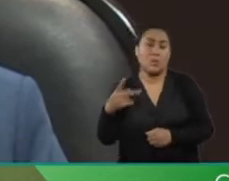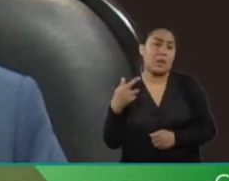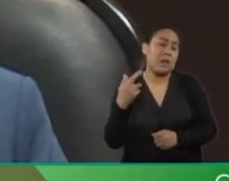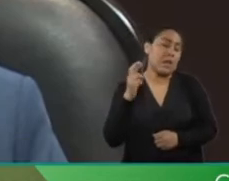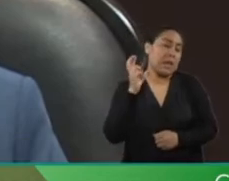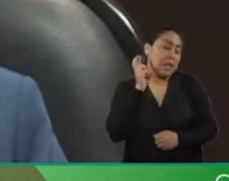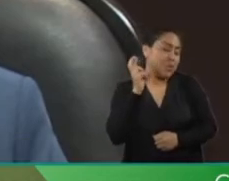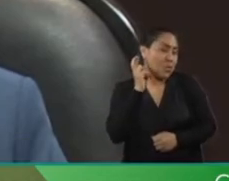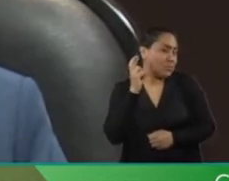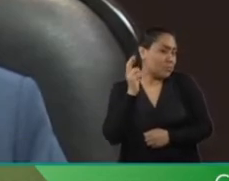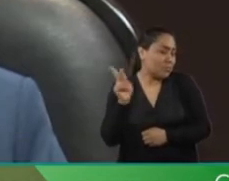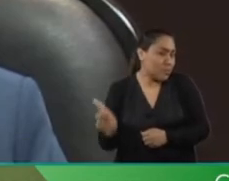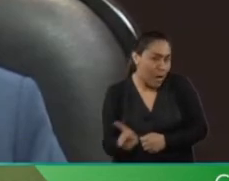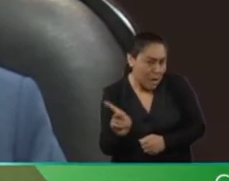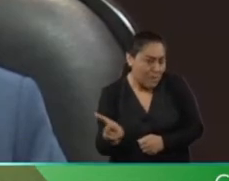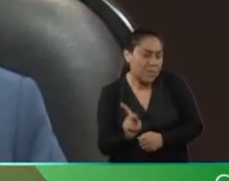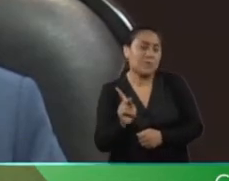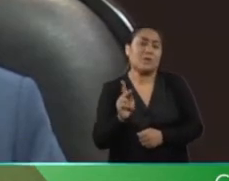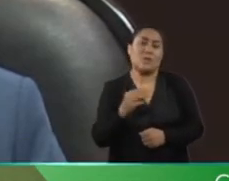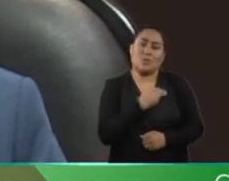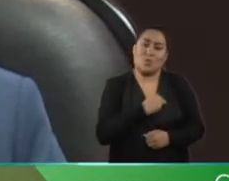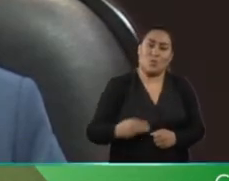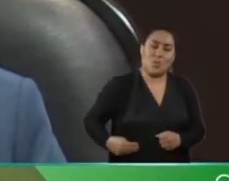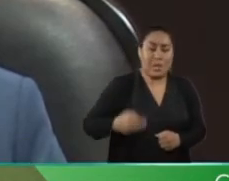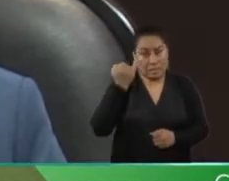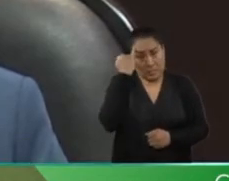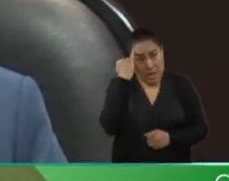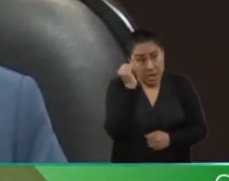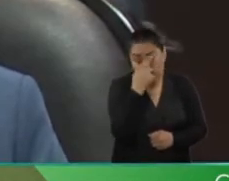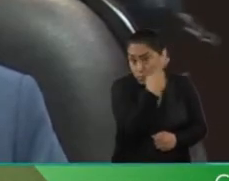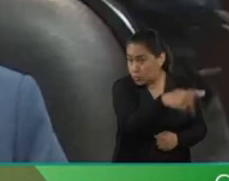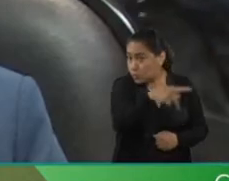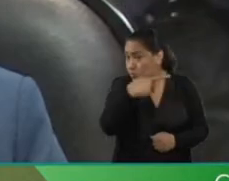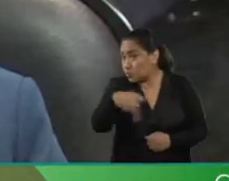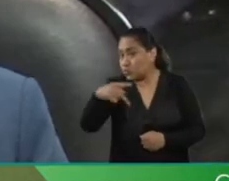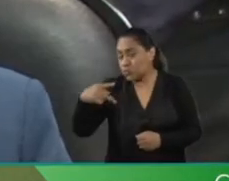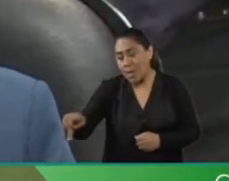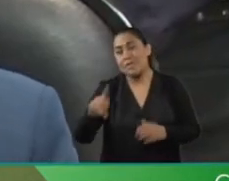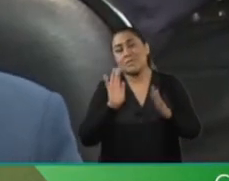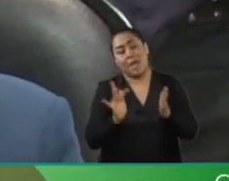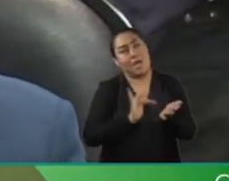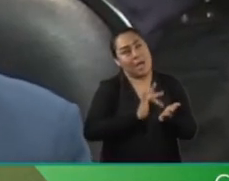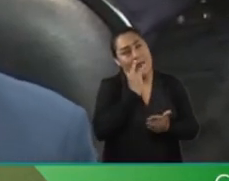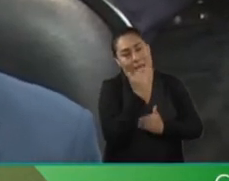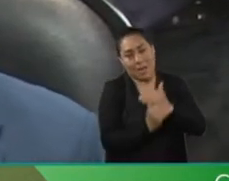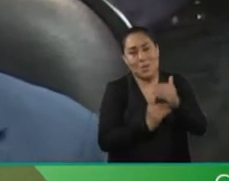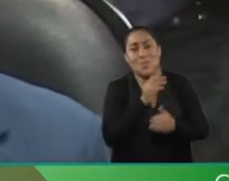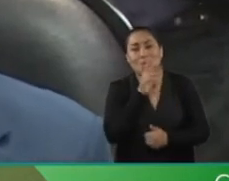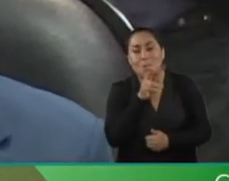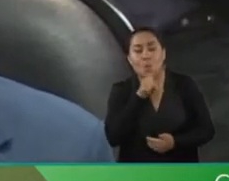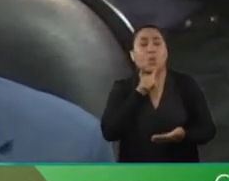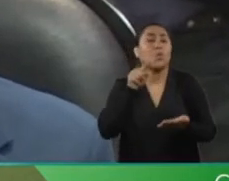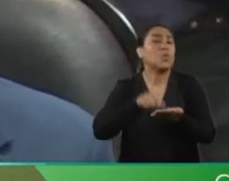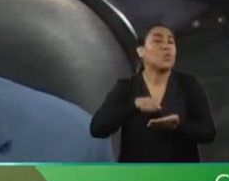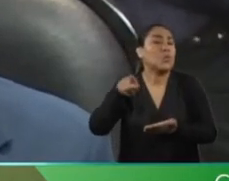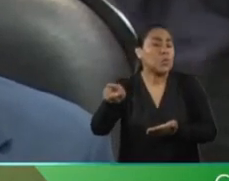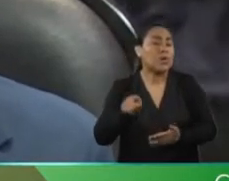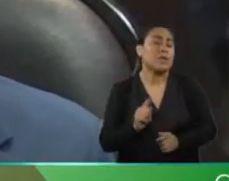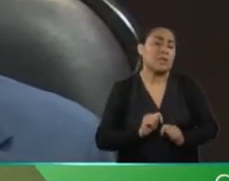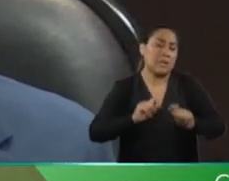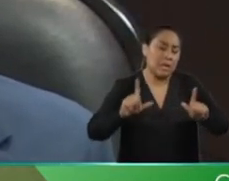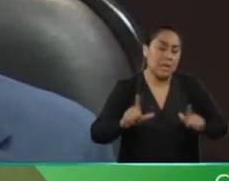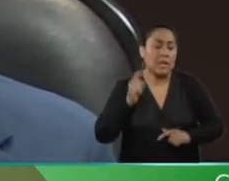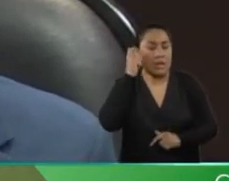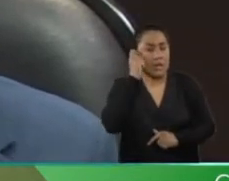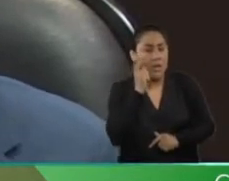las presidencias de comunidad y los municipios indígenas, son también avances logrados en los estados de Tlaxcala, Guerrero,